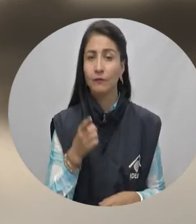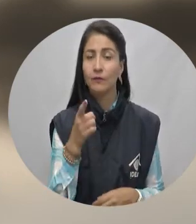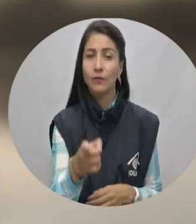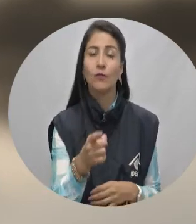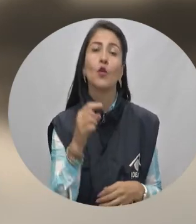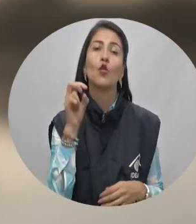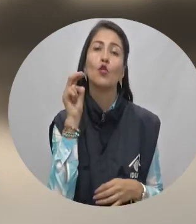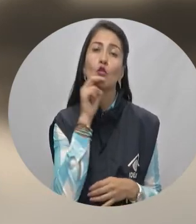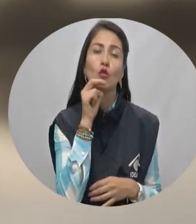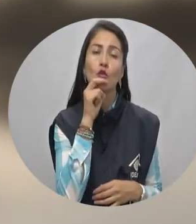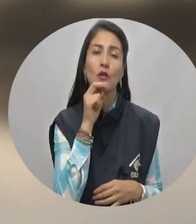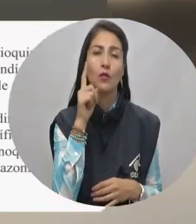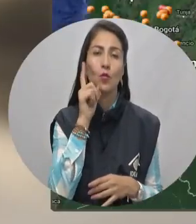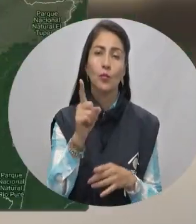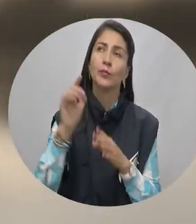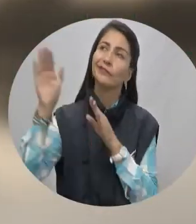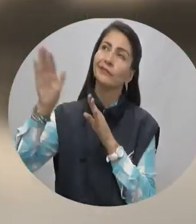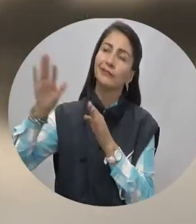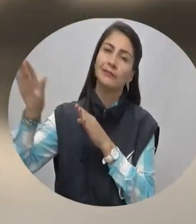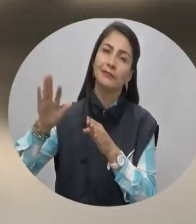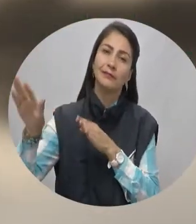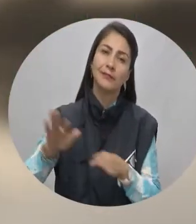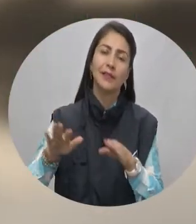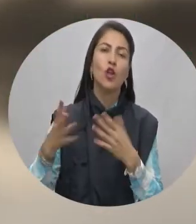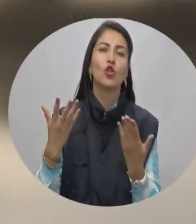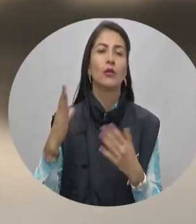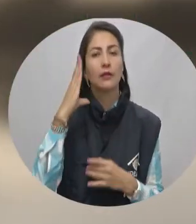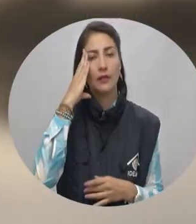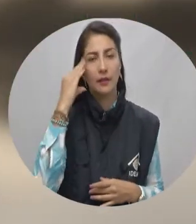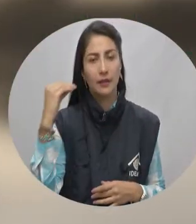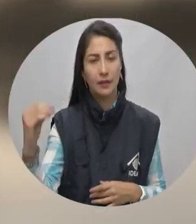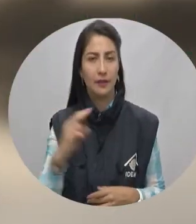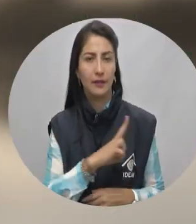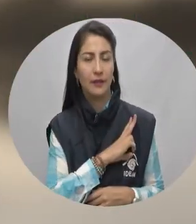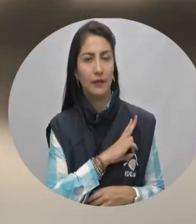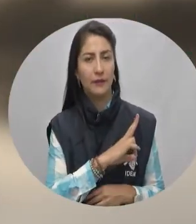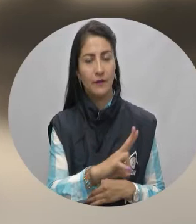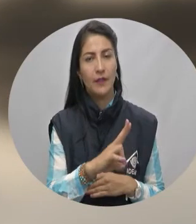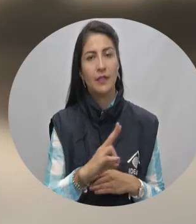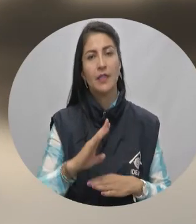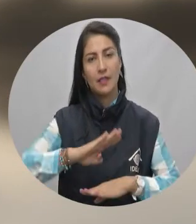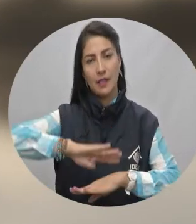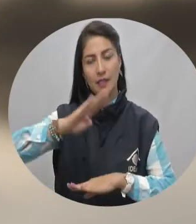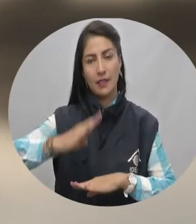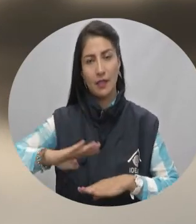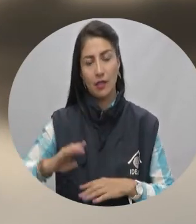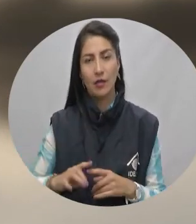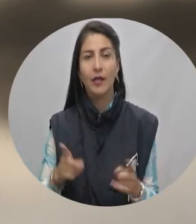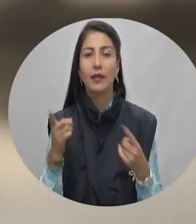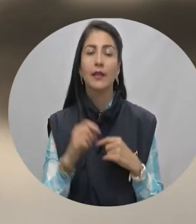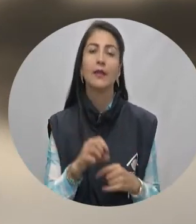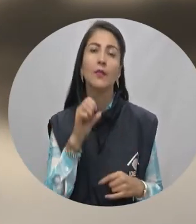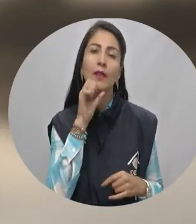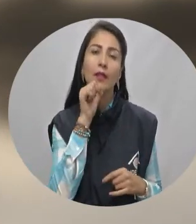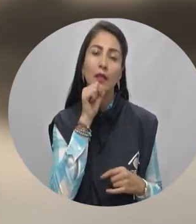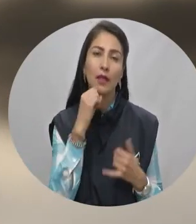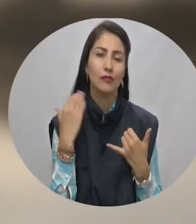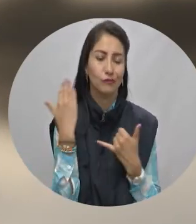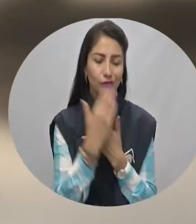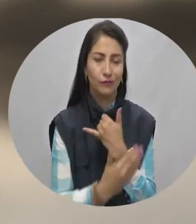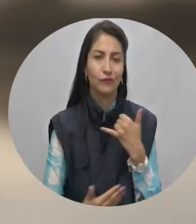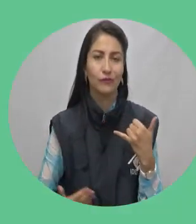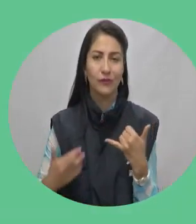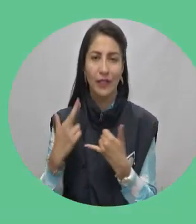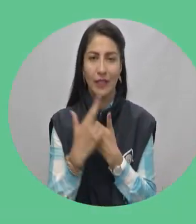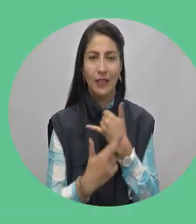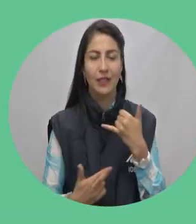roja por deslizamientos de tierra en sectores de Quindío, Valle y Antioquia. Y alerta naranja en las 5 regiones naturales de Colombia.